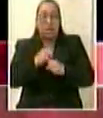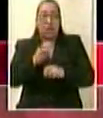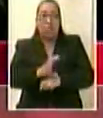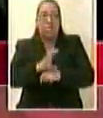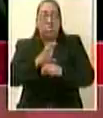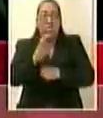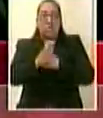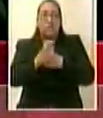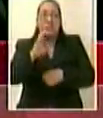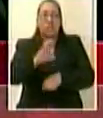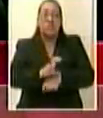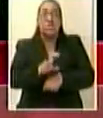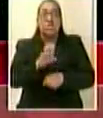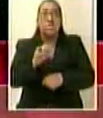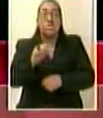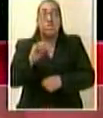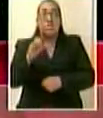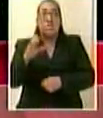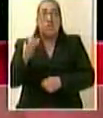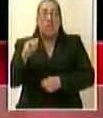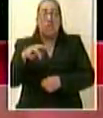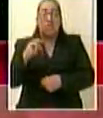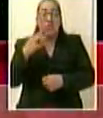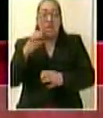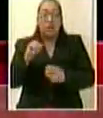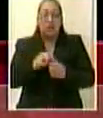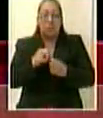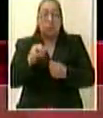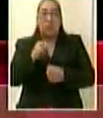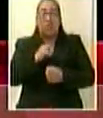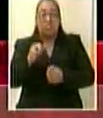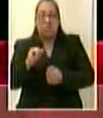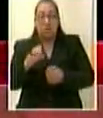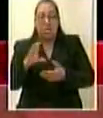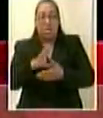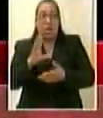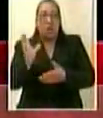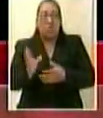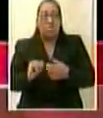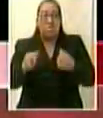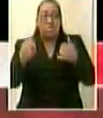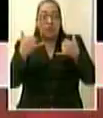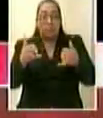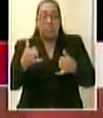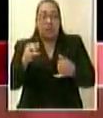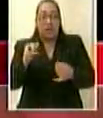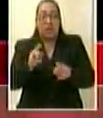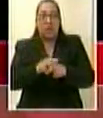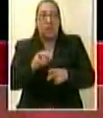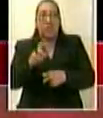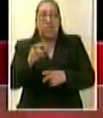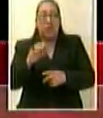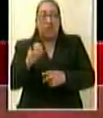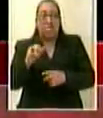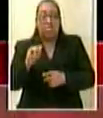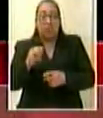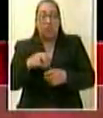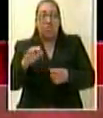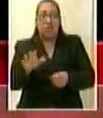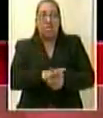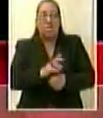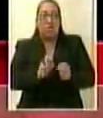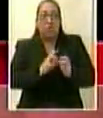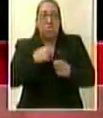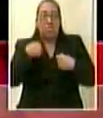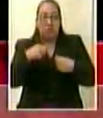del Cienciano, el cual logró coronarse como campeón de la Copa Sudamericana y la Recopa, llenando de orgullo